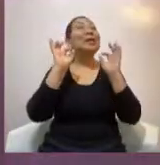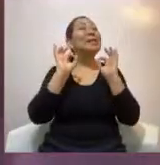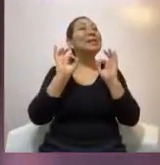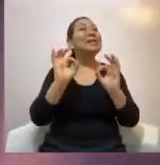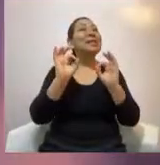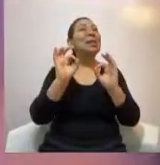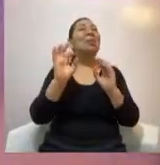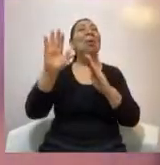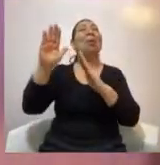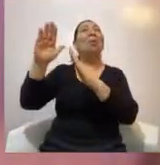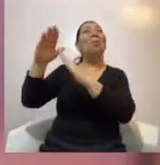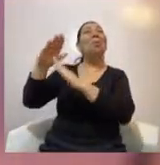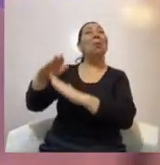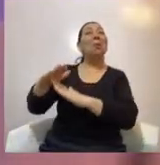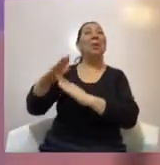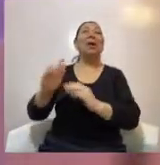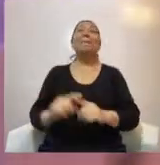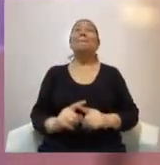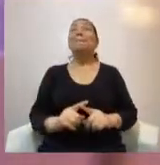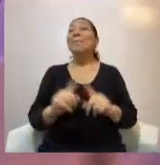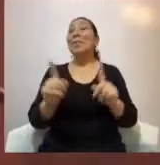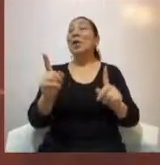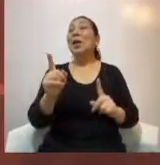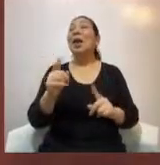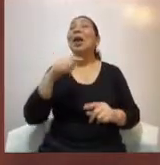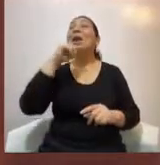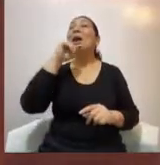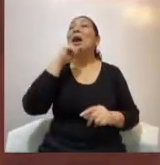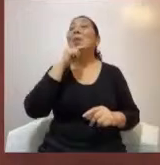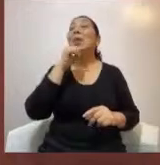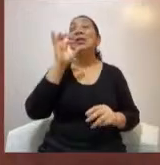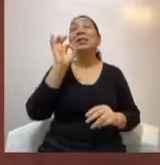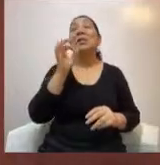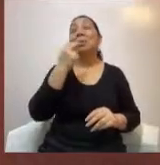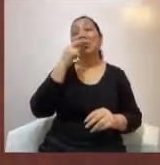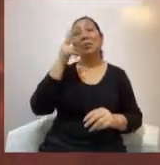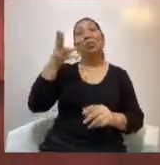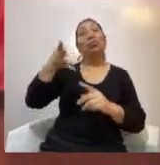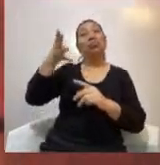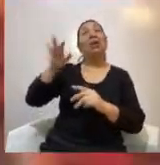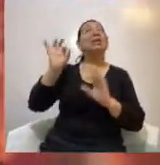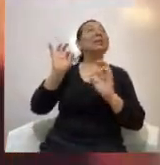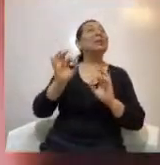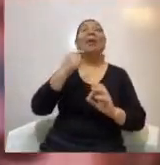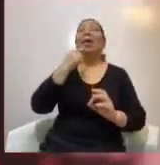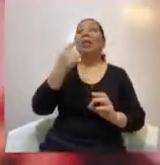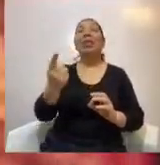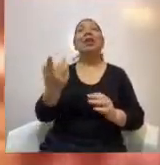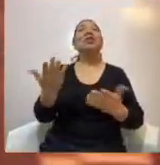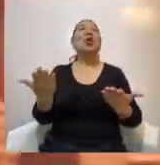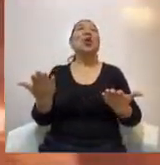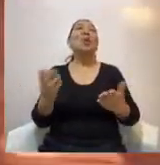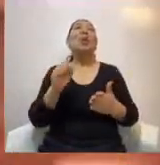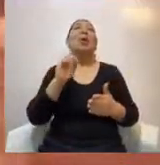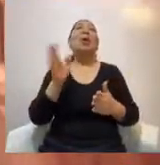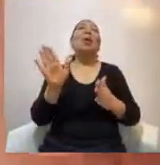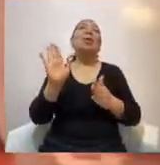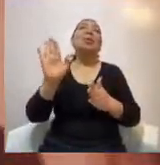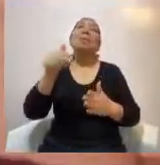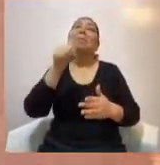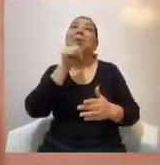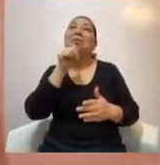mujeres se encuentran subvalorados, ¿no? Y a la mujer se le ha reservado muchas veces el